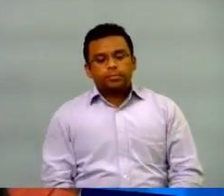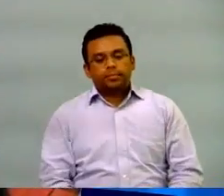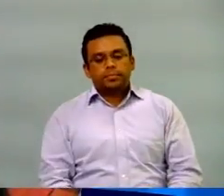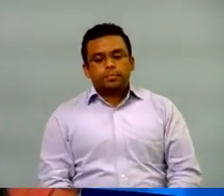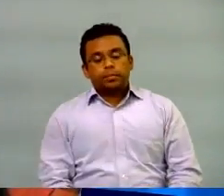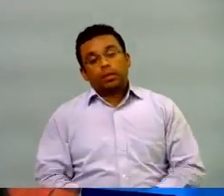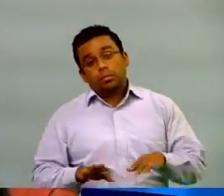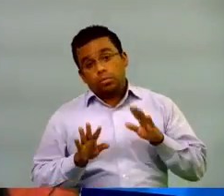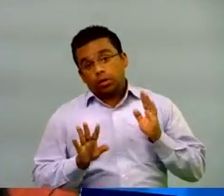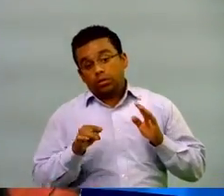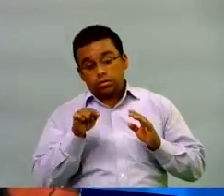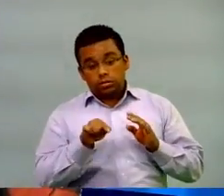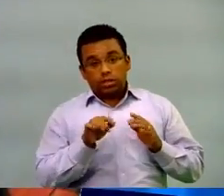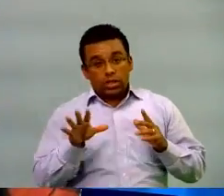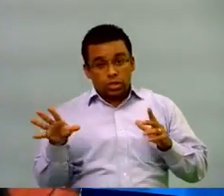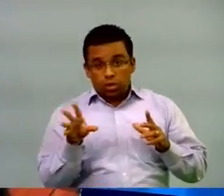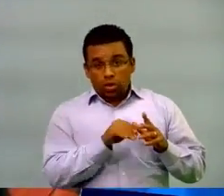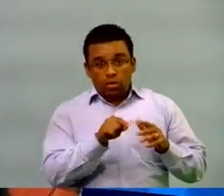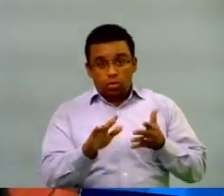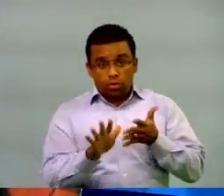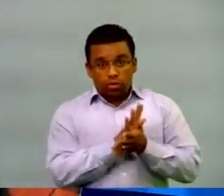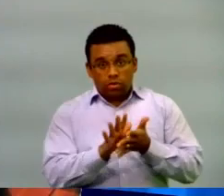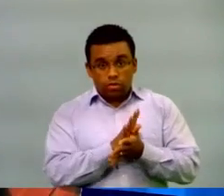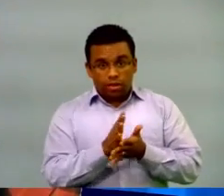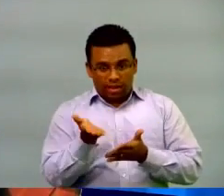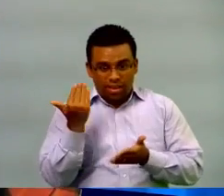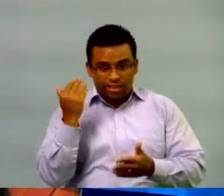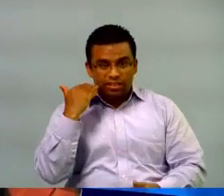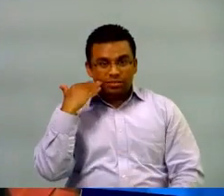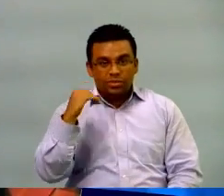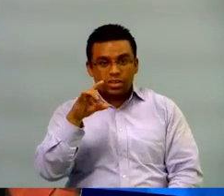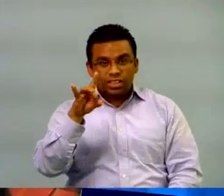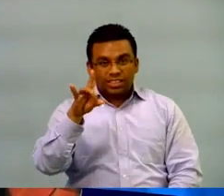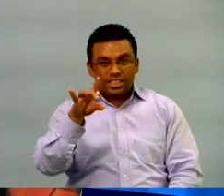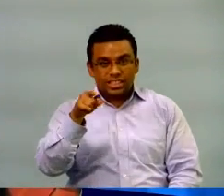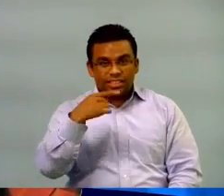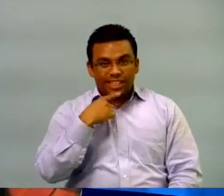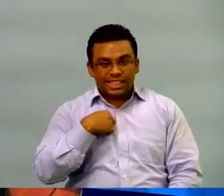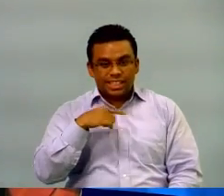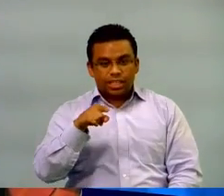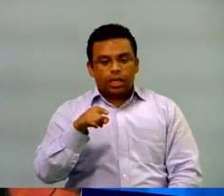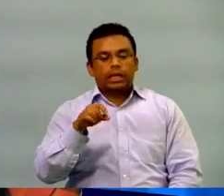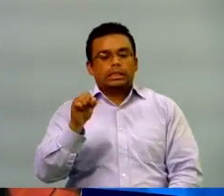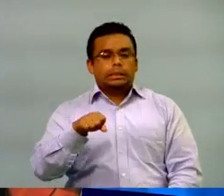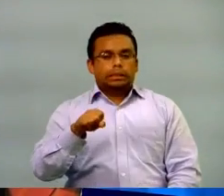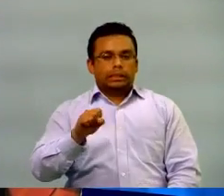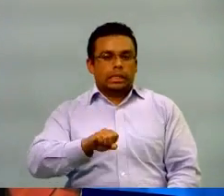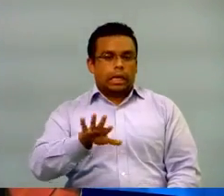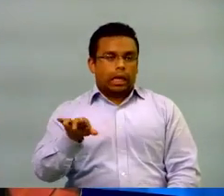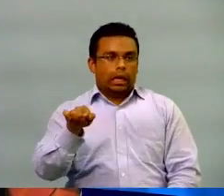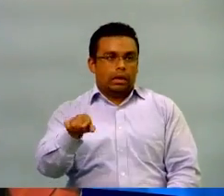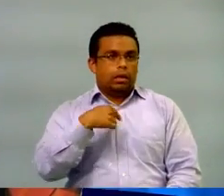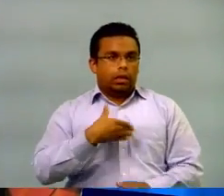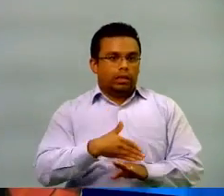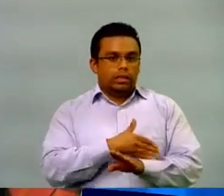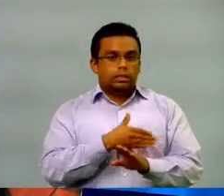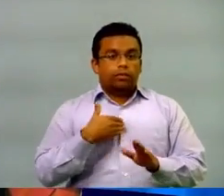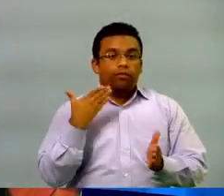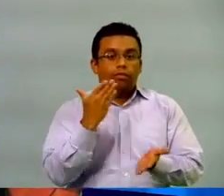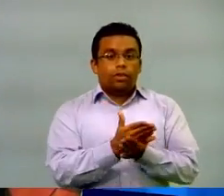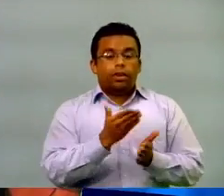gracias a, como nos contaba Dominica, a estas actividades que pudieron realizar los compañeros que participaron con nosotros en el Educa